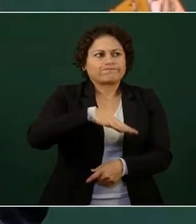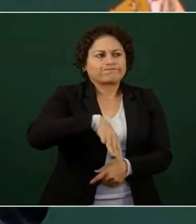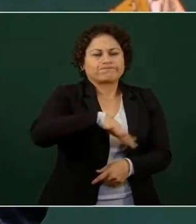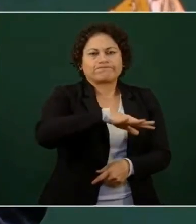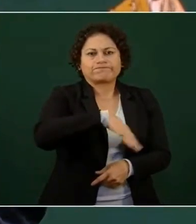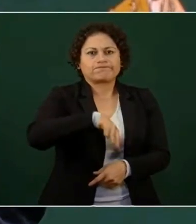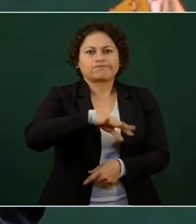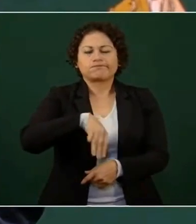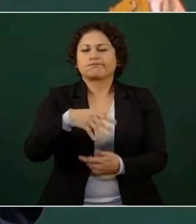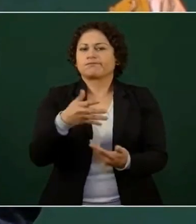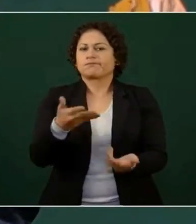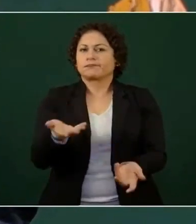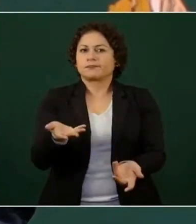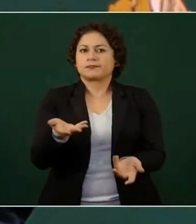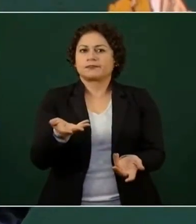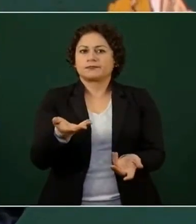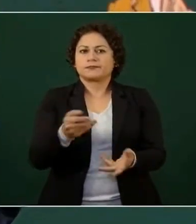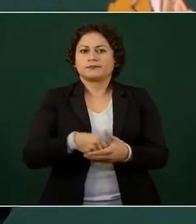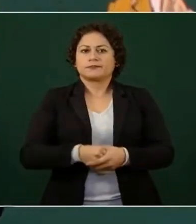si es por